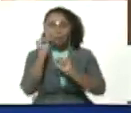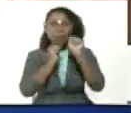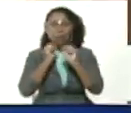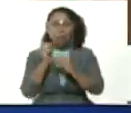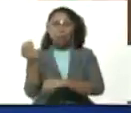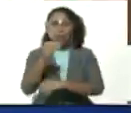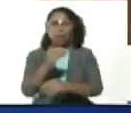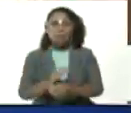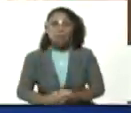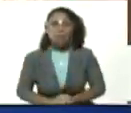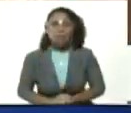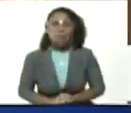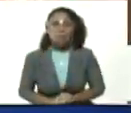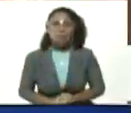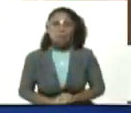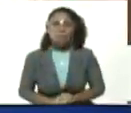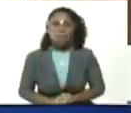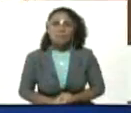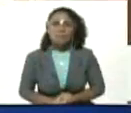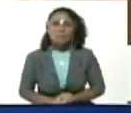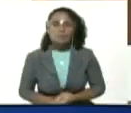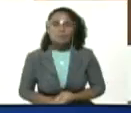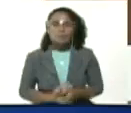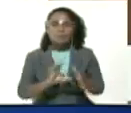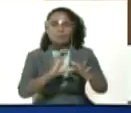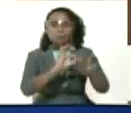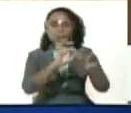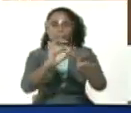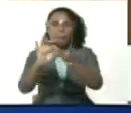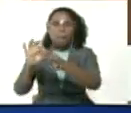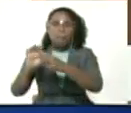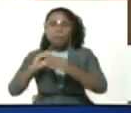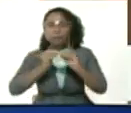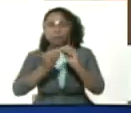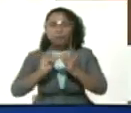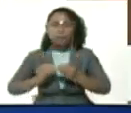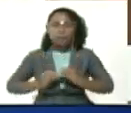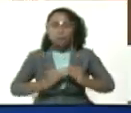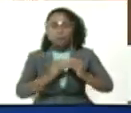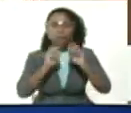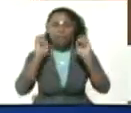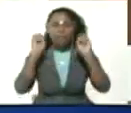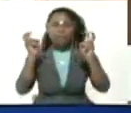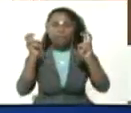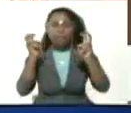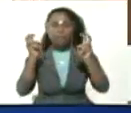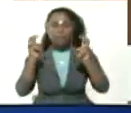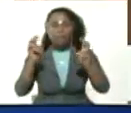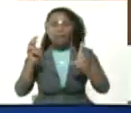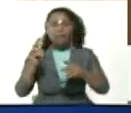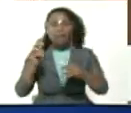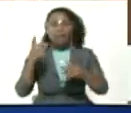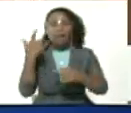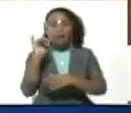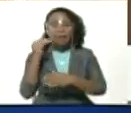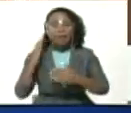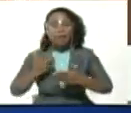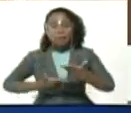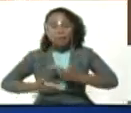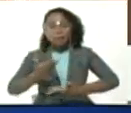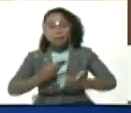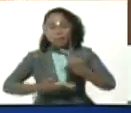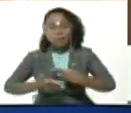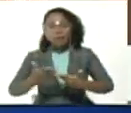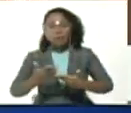más, irlos articulando en la creación de productos, de bienes, de servicios, de